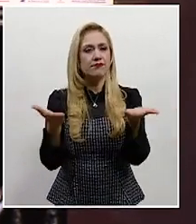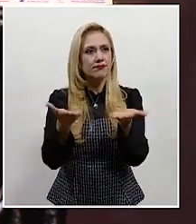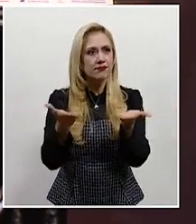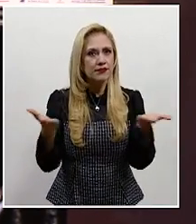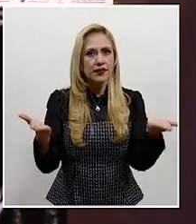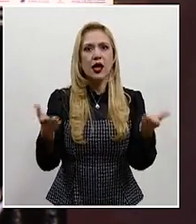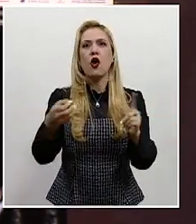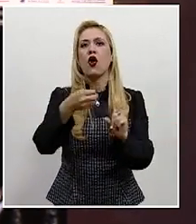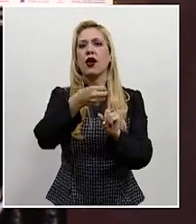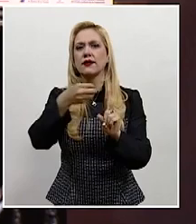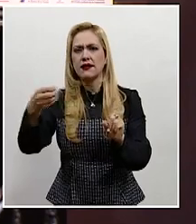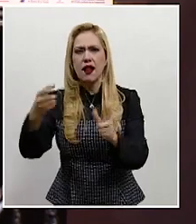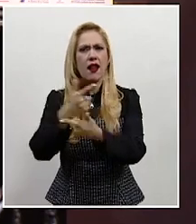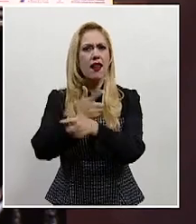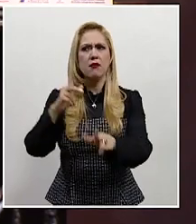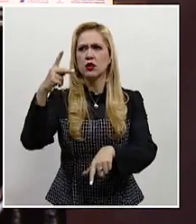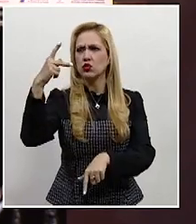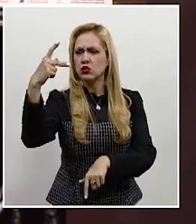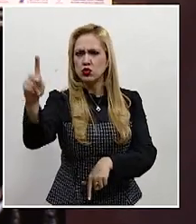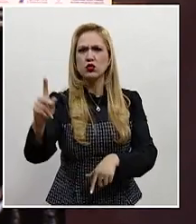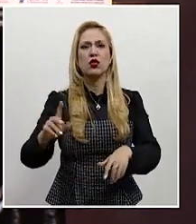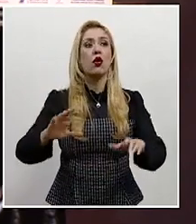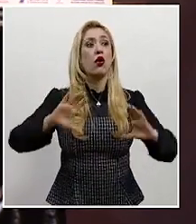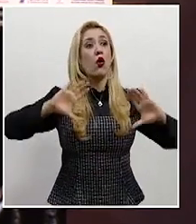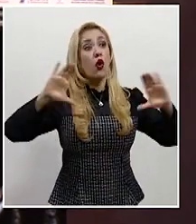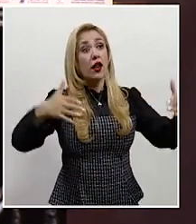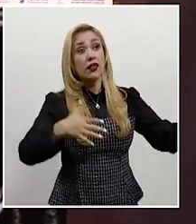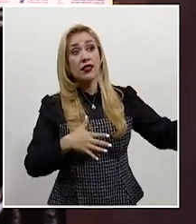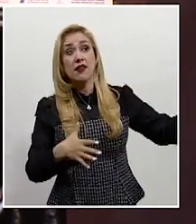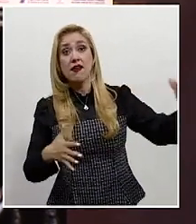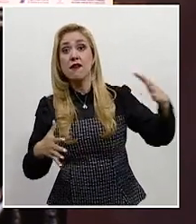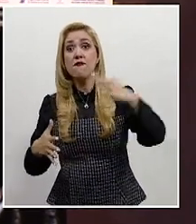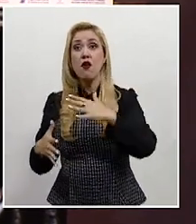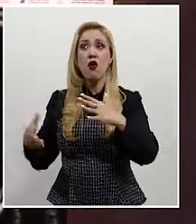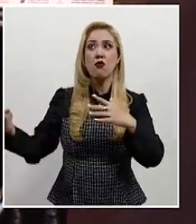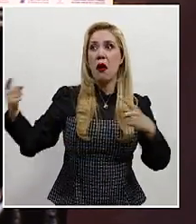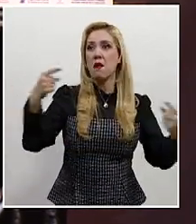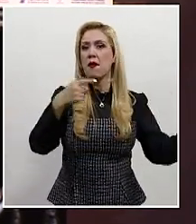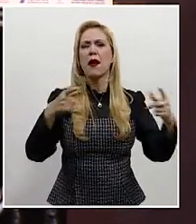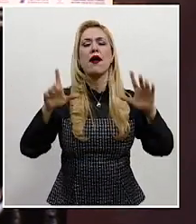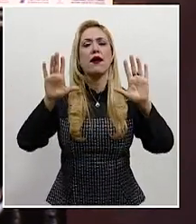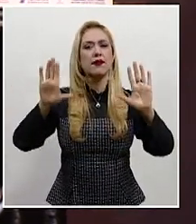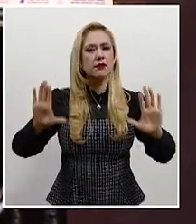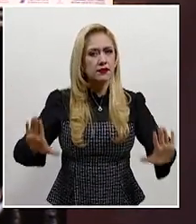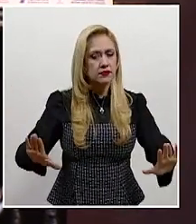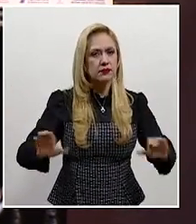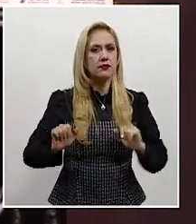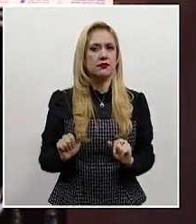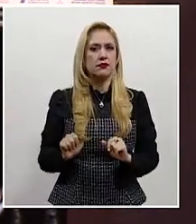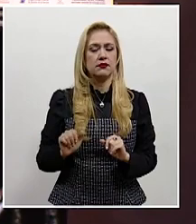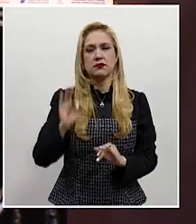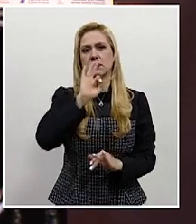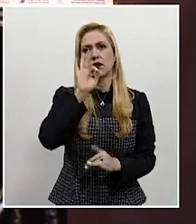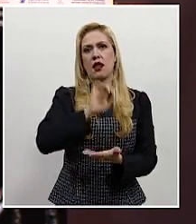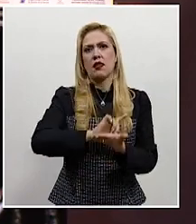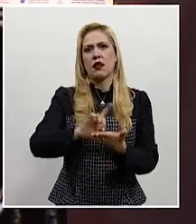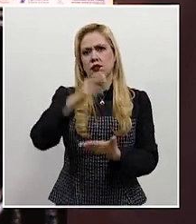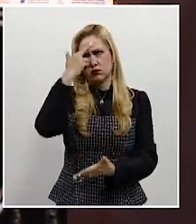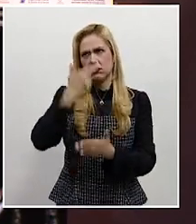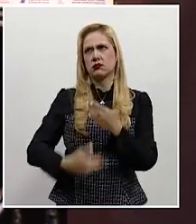libertad organizarse, tener negociación colectiva, pero también que estén protegidos los derechos y que cuando yo sienta vulnerado un derecho